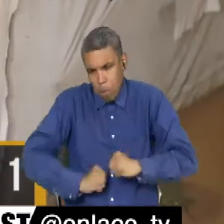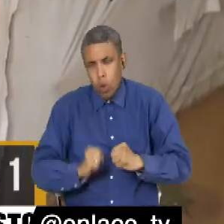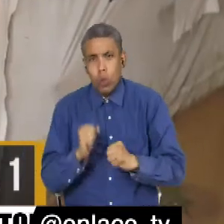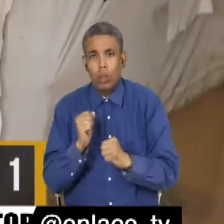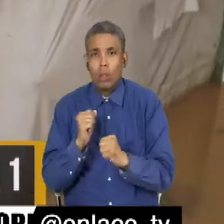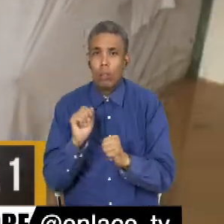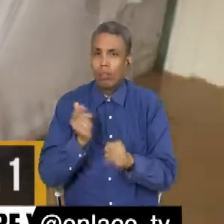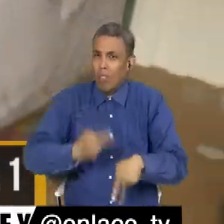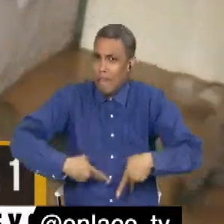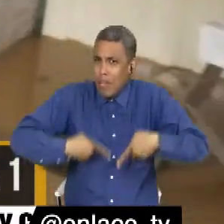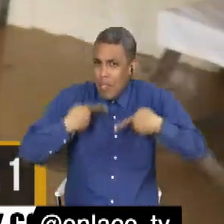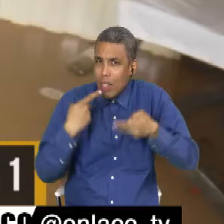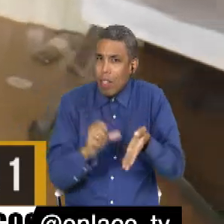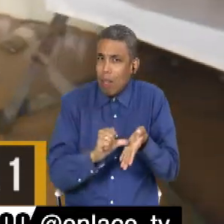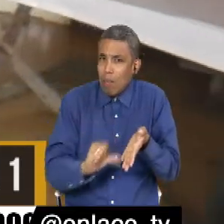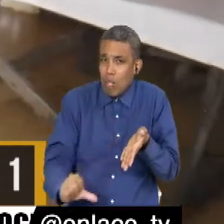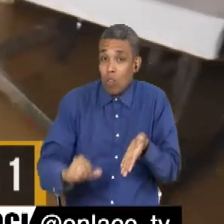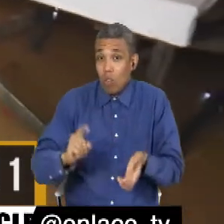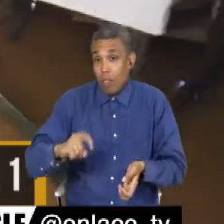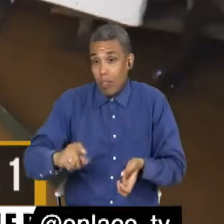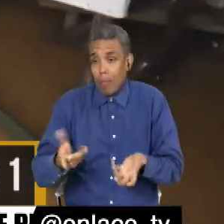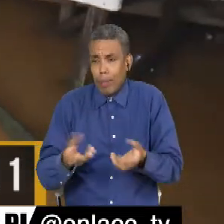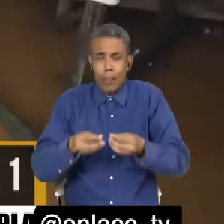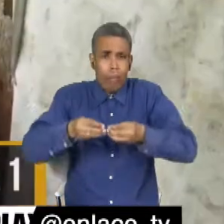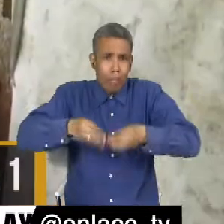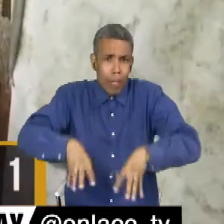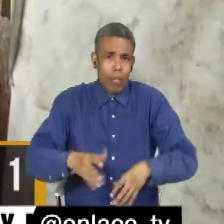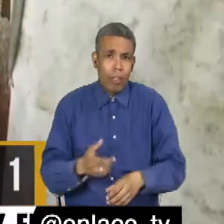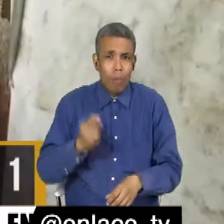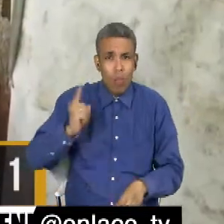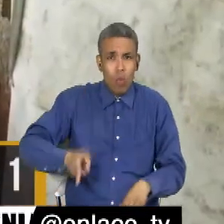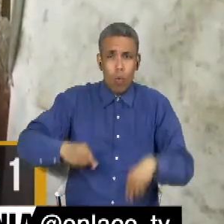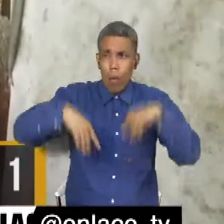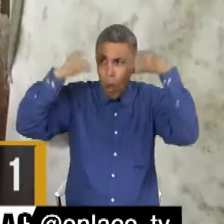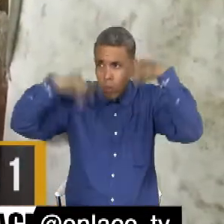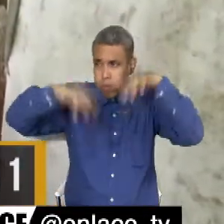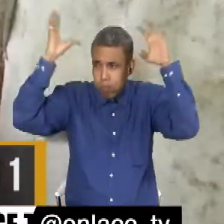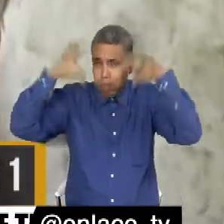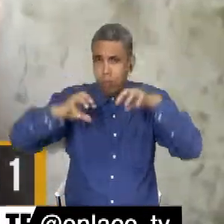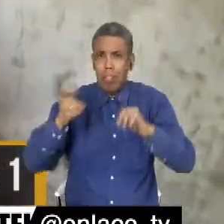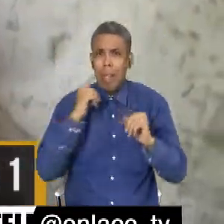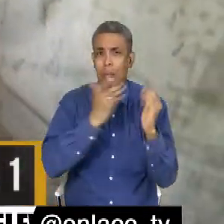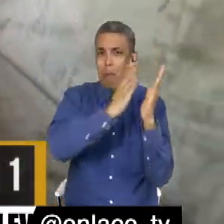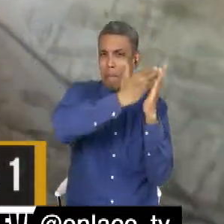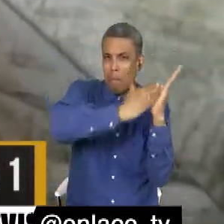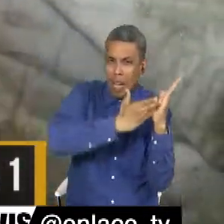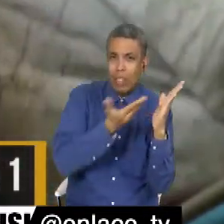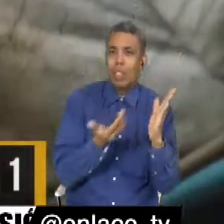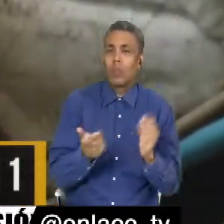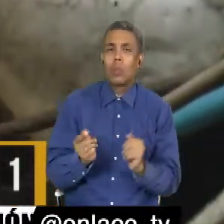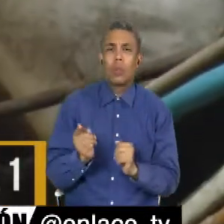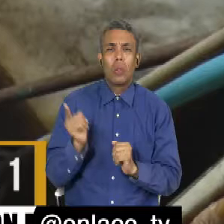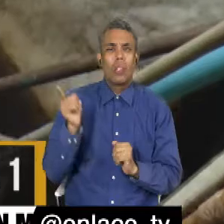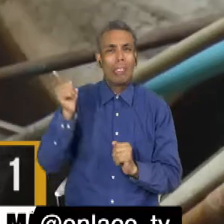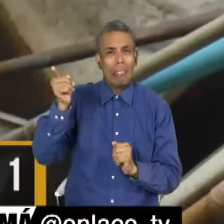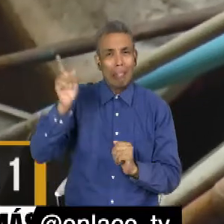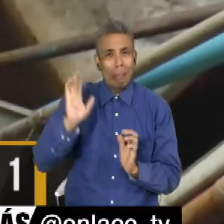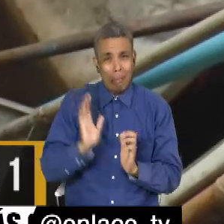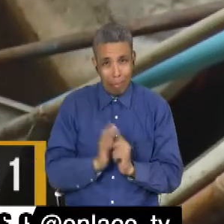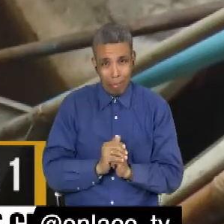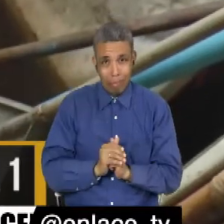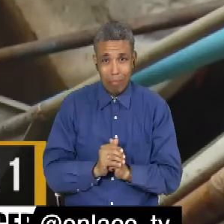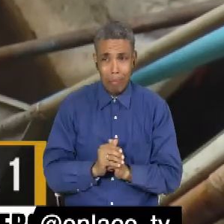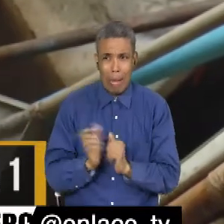su hogar, de su casa y todo eso. Ahorita tenemos plátanos sembrados, macujo, y ya están paridas